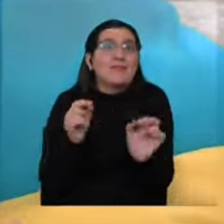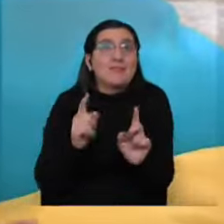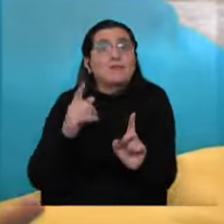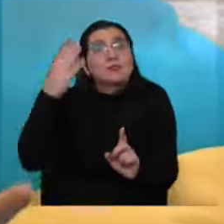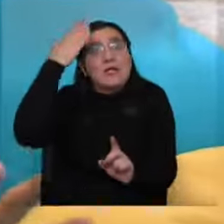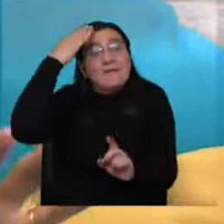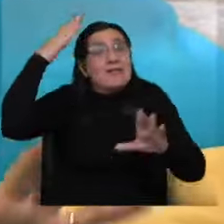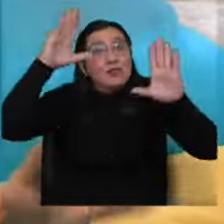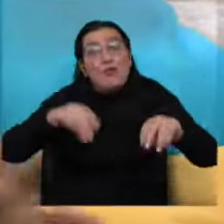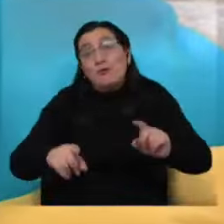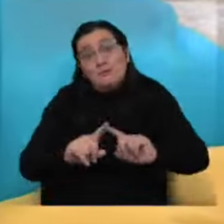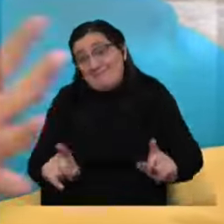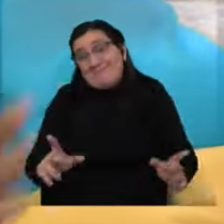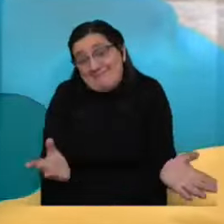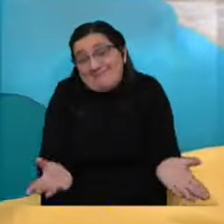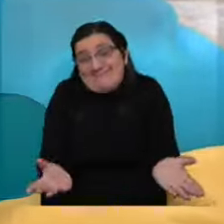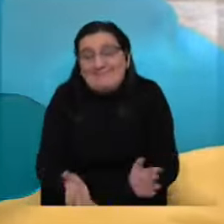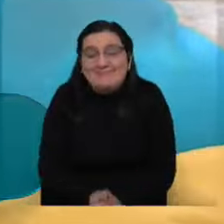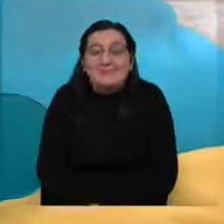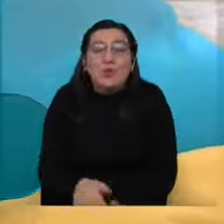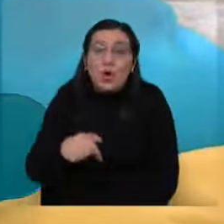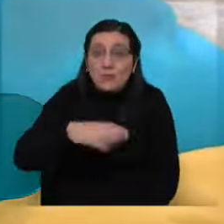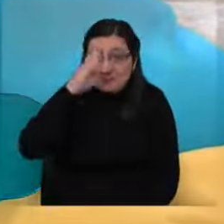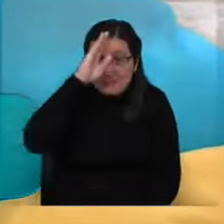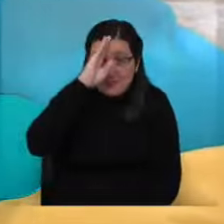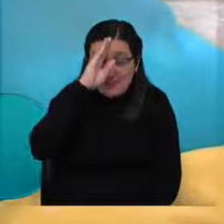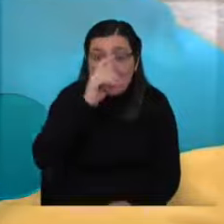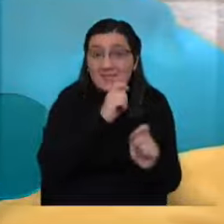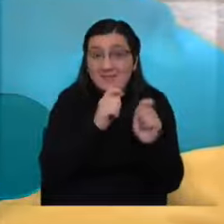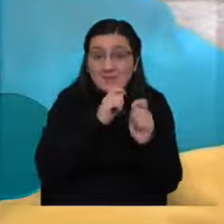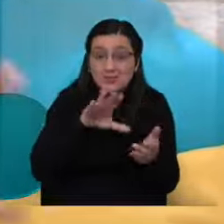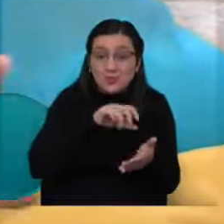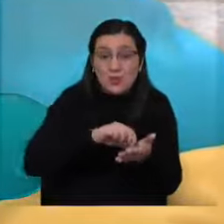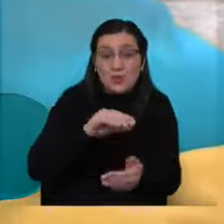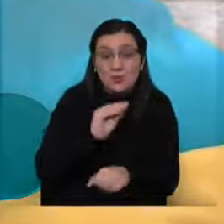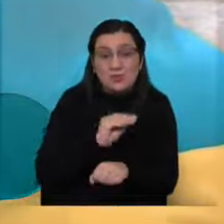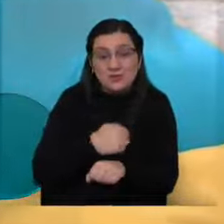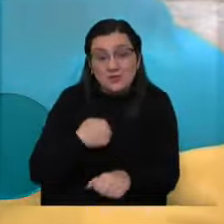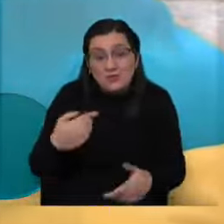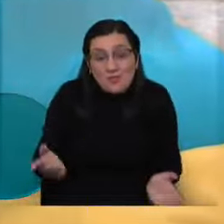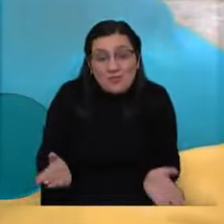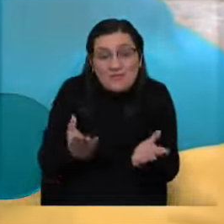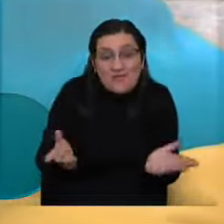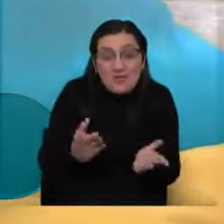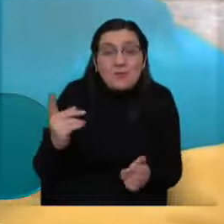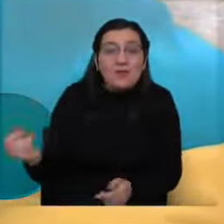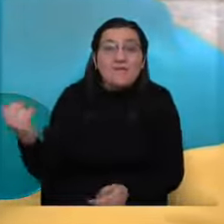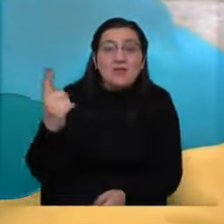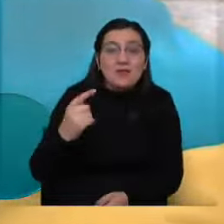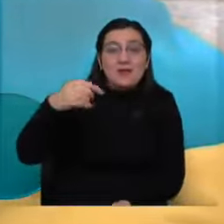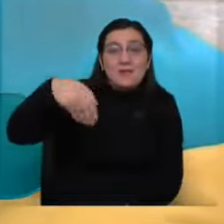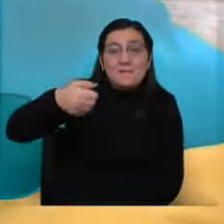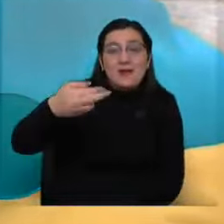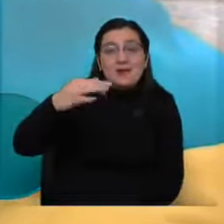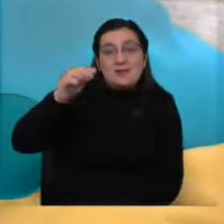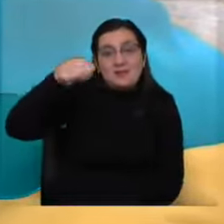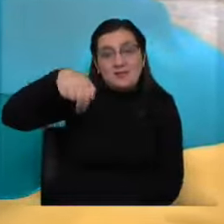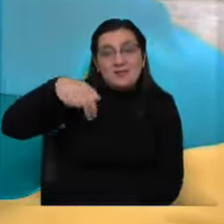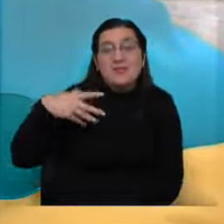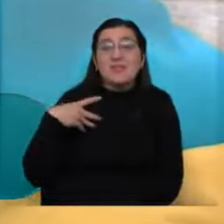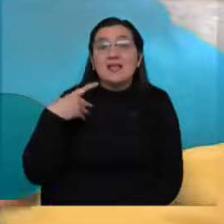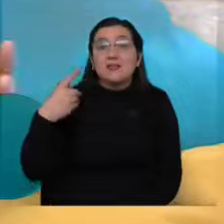hoy vamos a aprender muchísimo sin duda con una entrevista de Ciudad cultural que este me tiene muy motivada porque viene Martín gqu él es el director de la obra